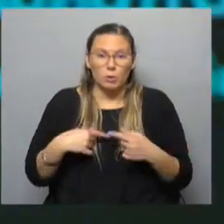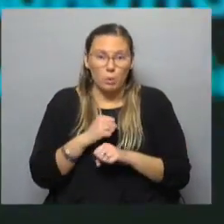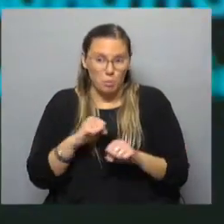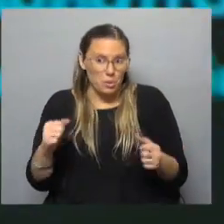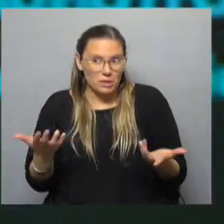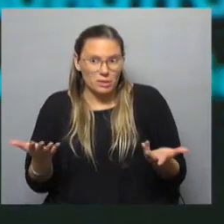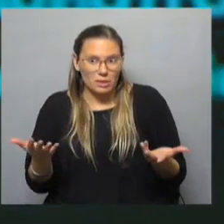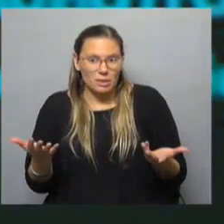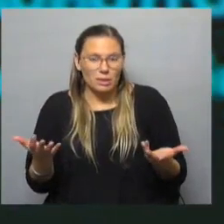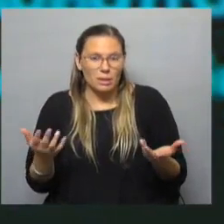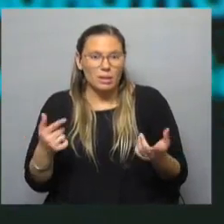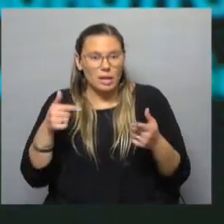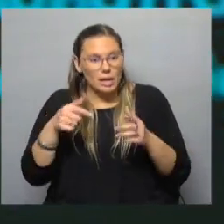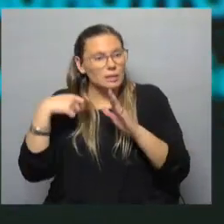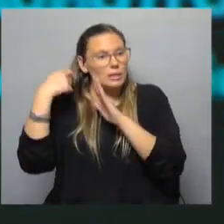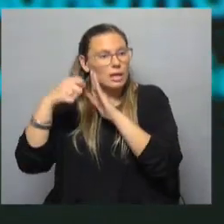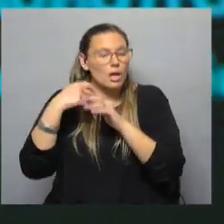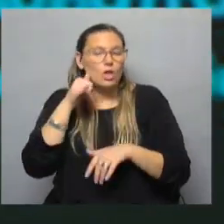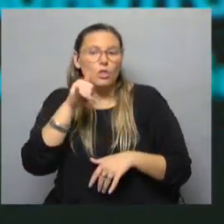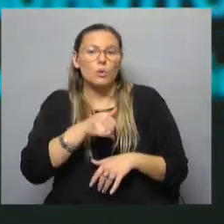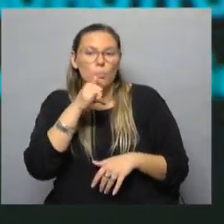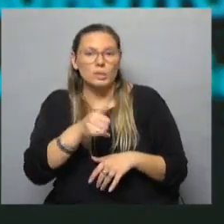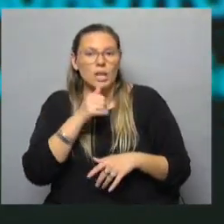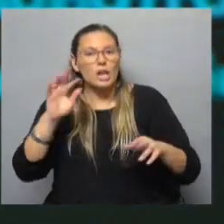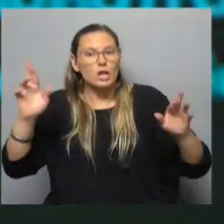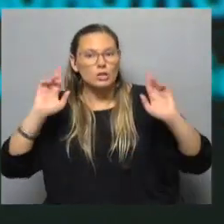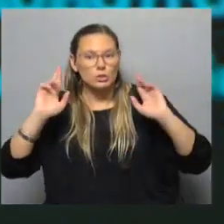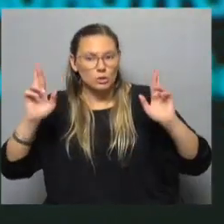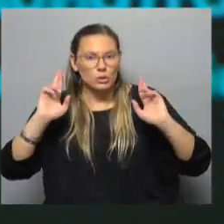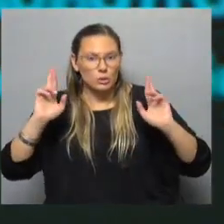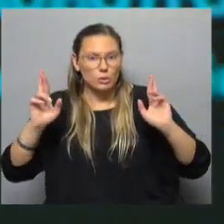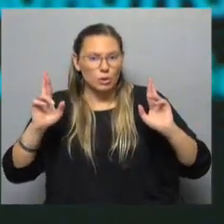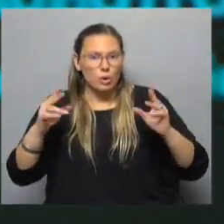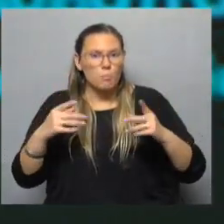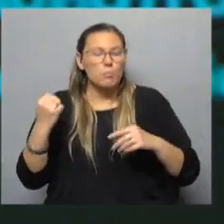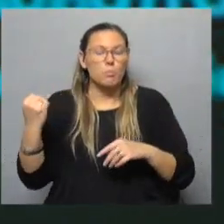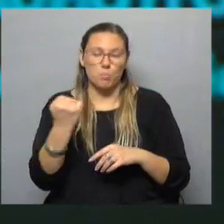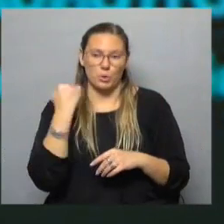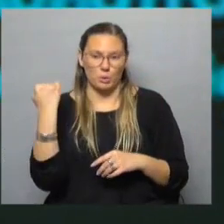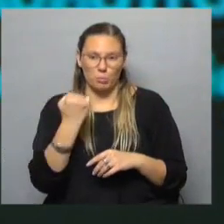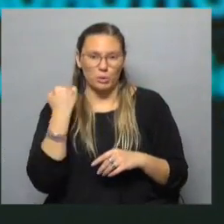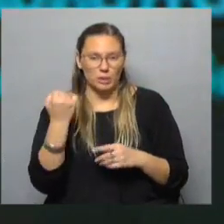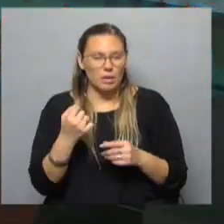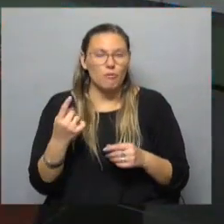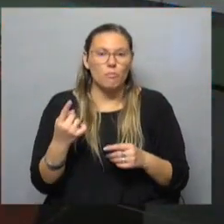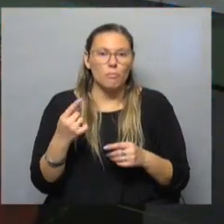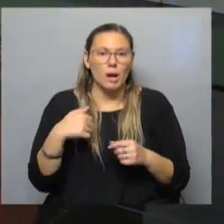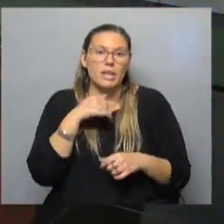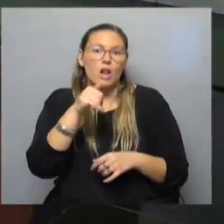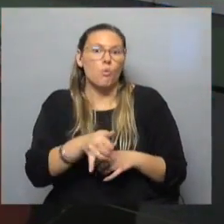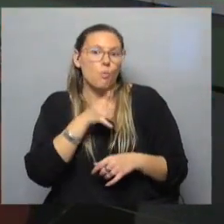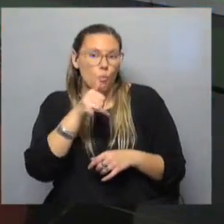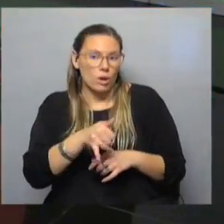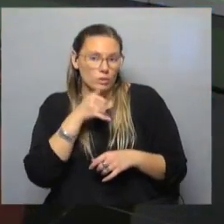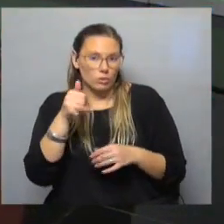lograste y porque en este documental el sonido es algo muy importante y esencial en la narración,